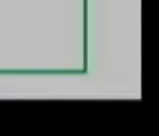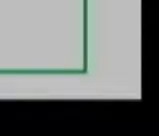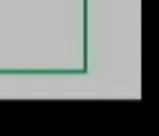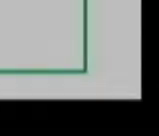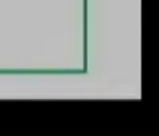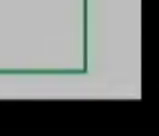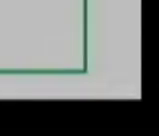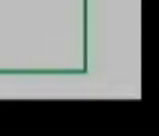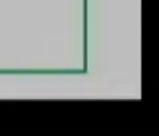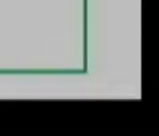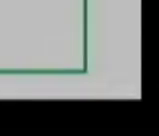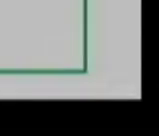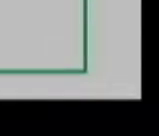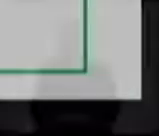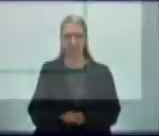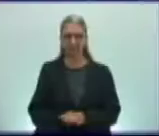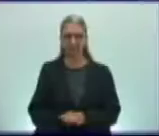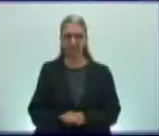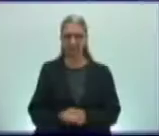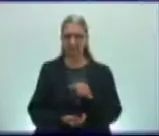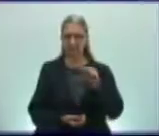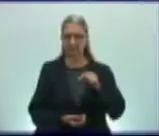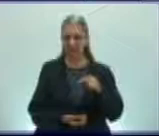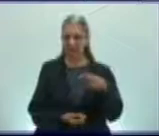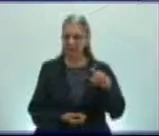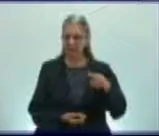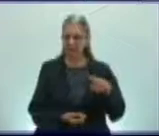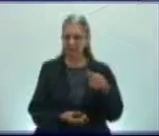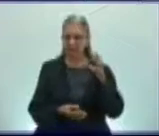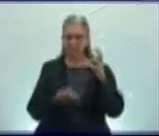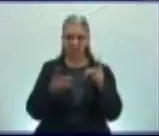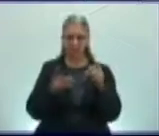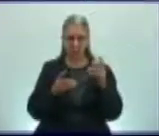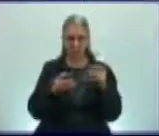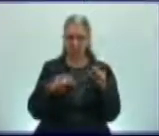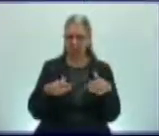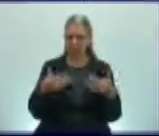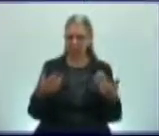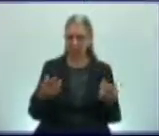Ahora debemos calcular el diámetro del borde inferior. Lo vamos a